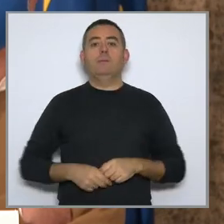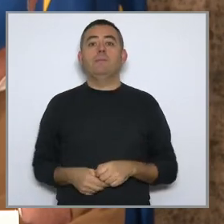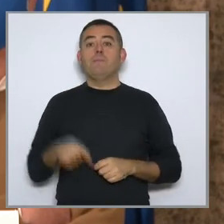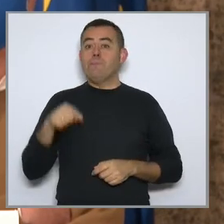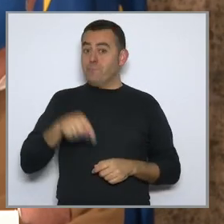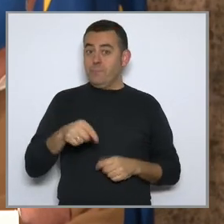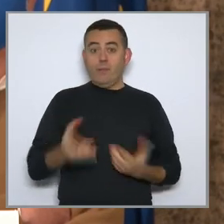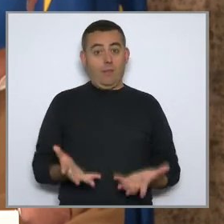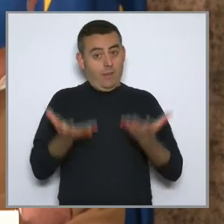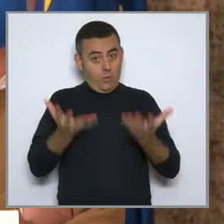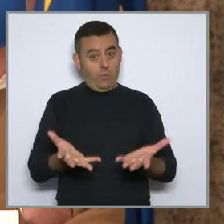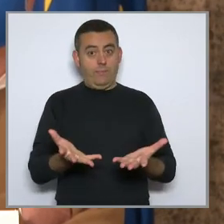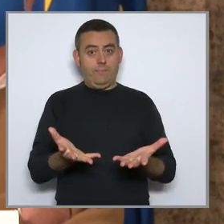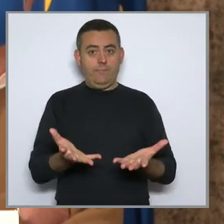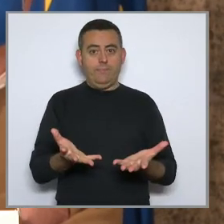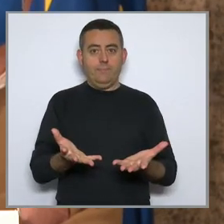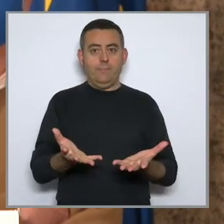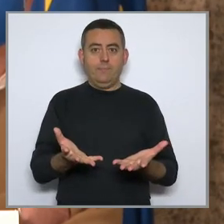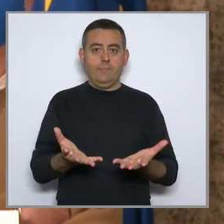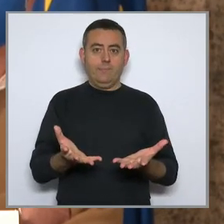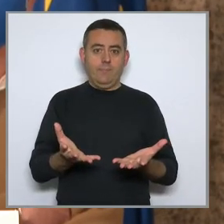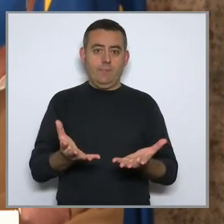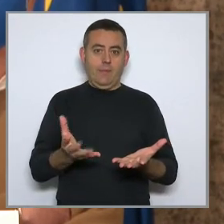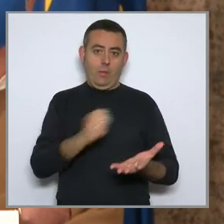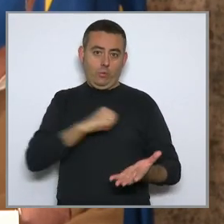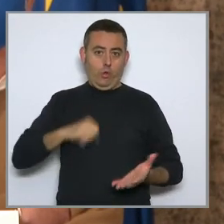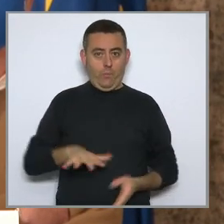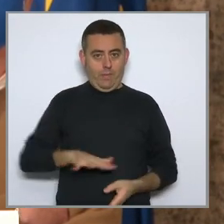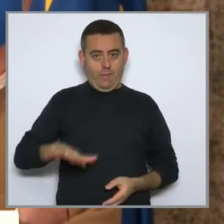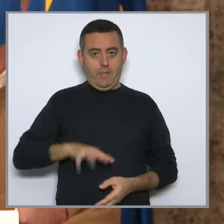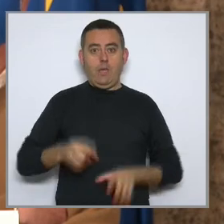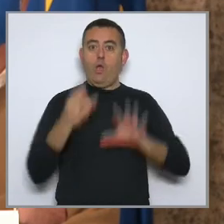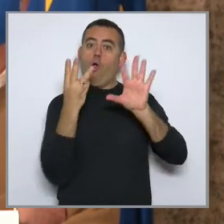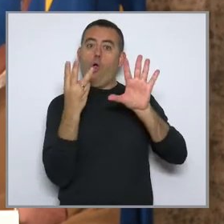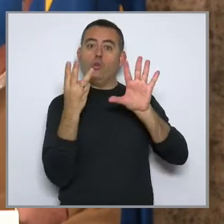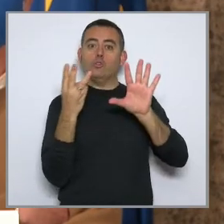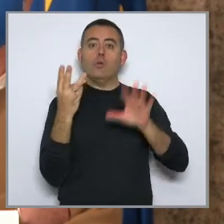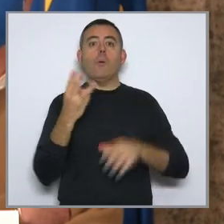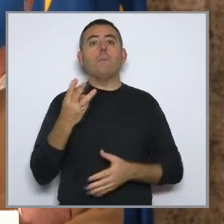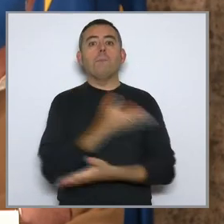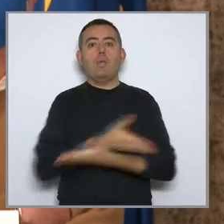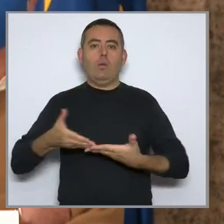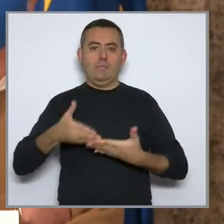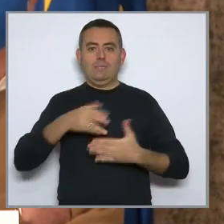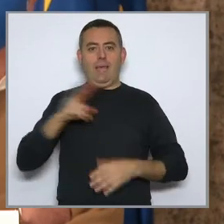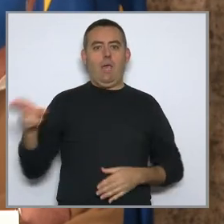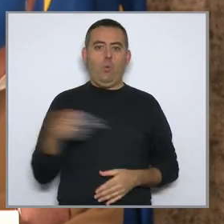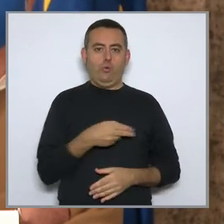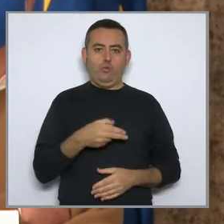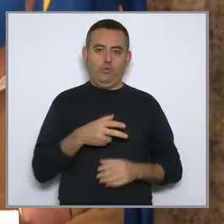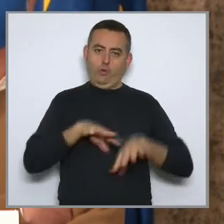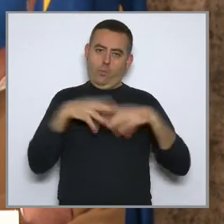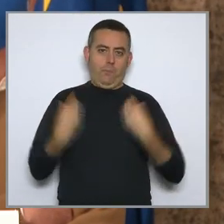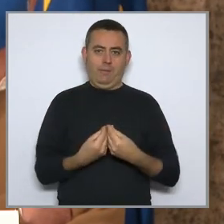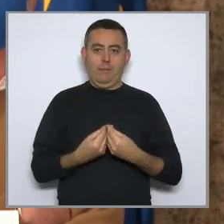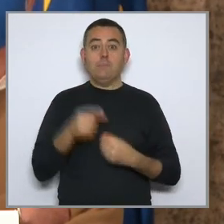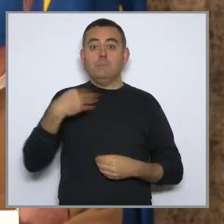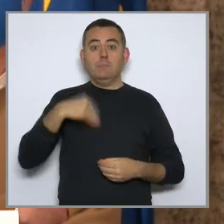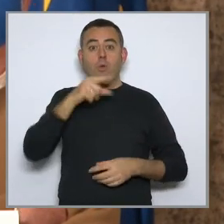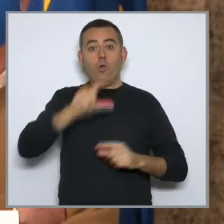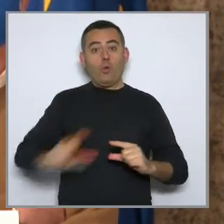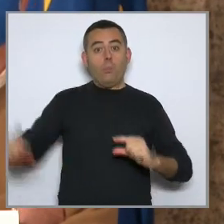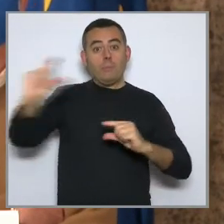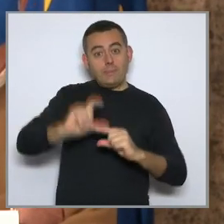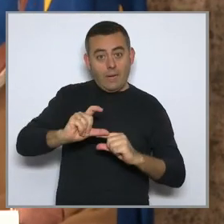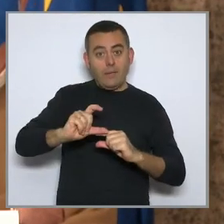una ayuda autonómica global de 8 millones de euros. Esta ayuda será complementaria a la prestación